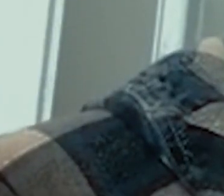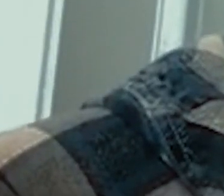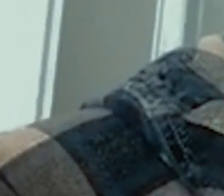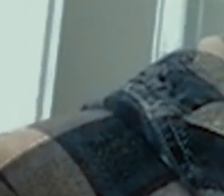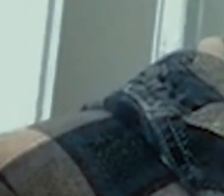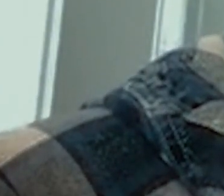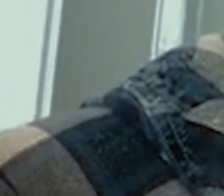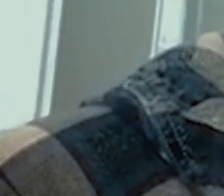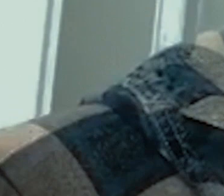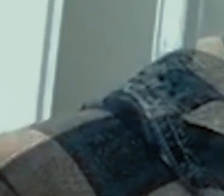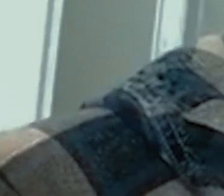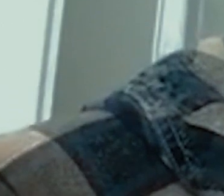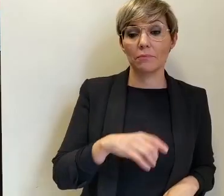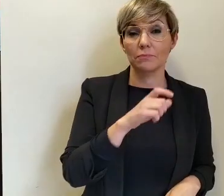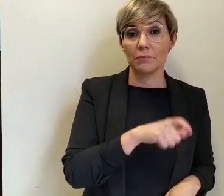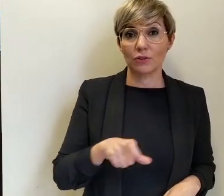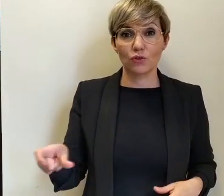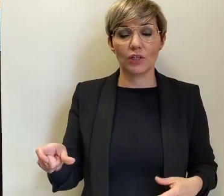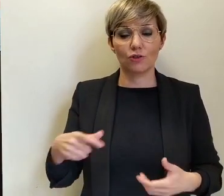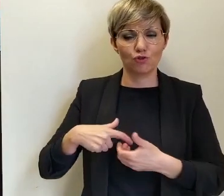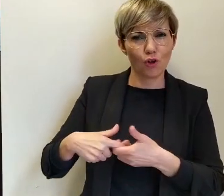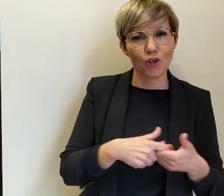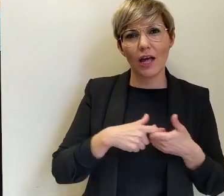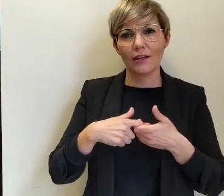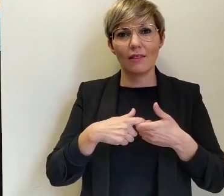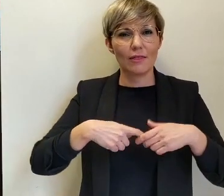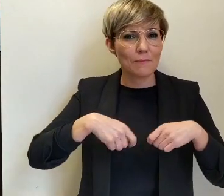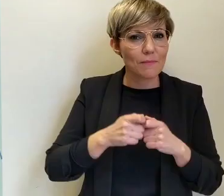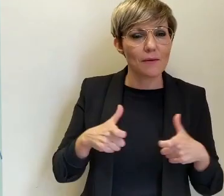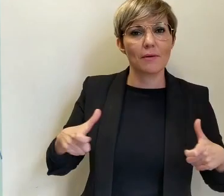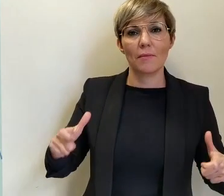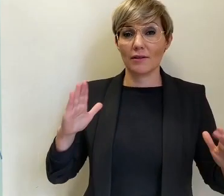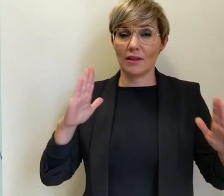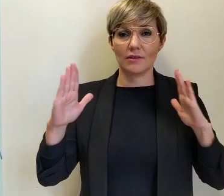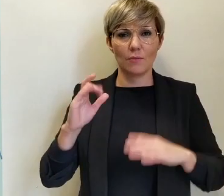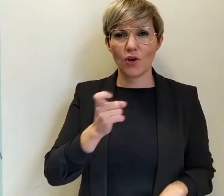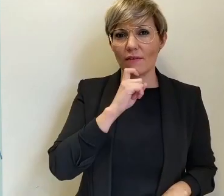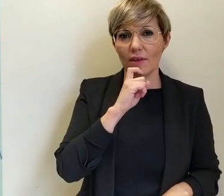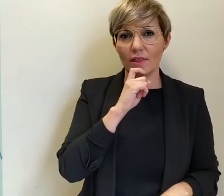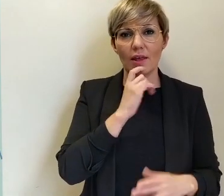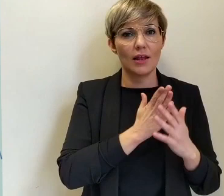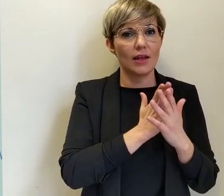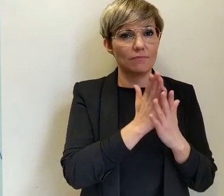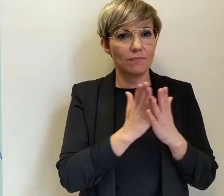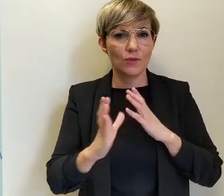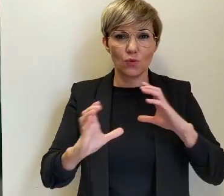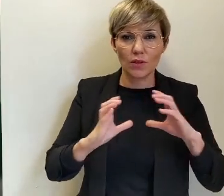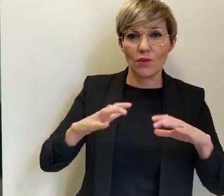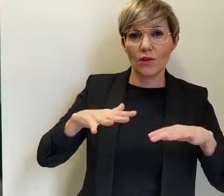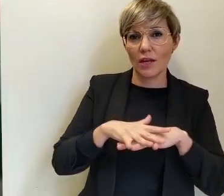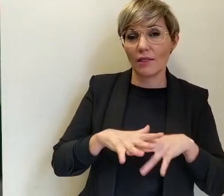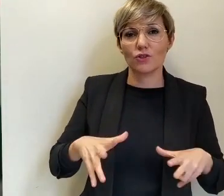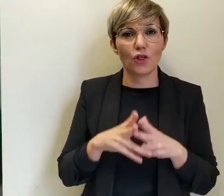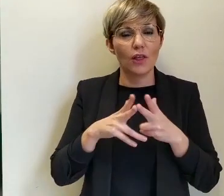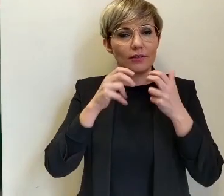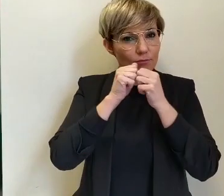Si la oyes, llama. Muchas son las muestras de solidaridad que en este difícil periodo inundan las redes sociales y los